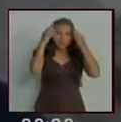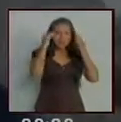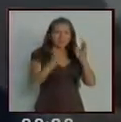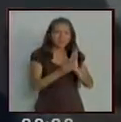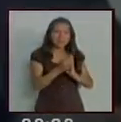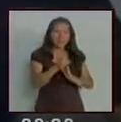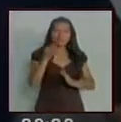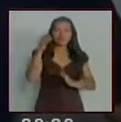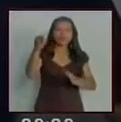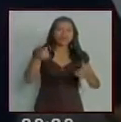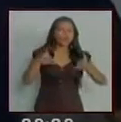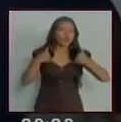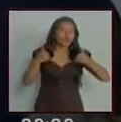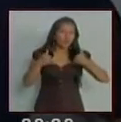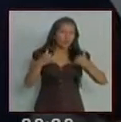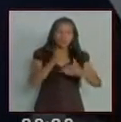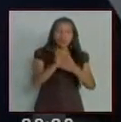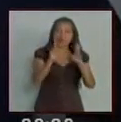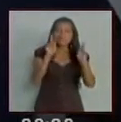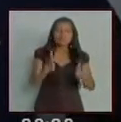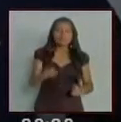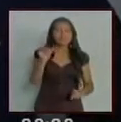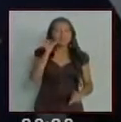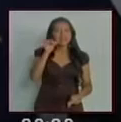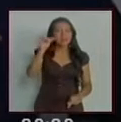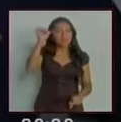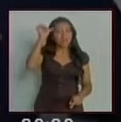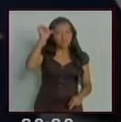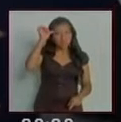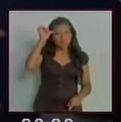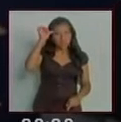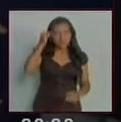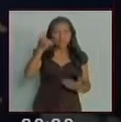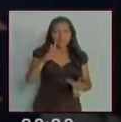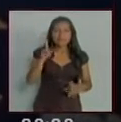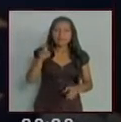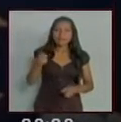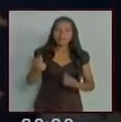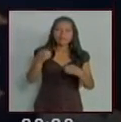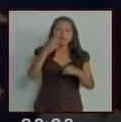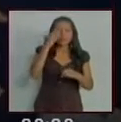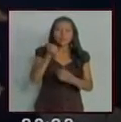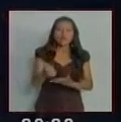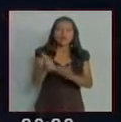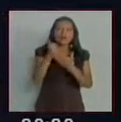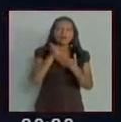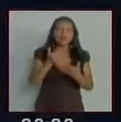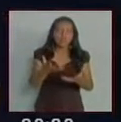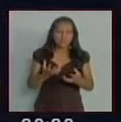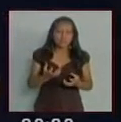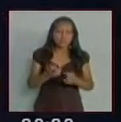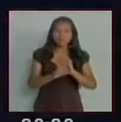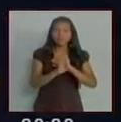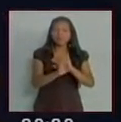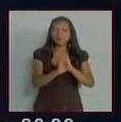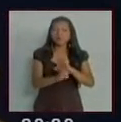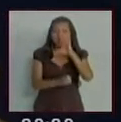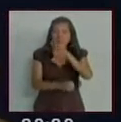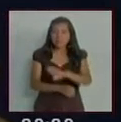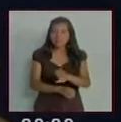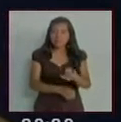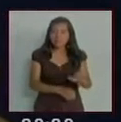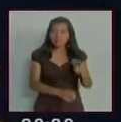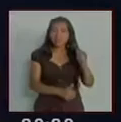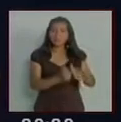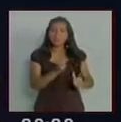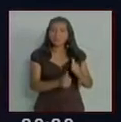o en la adolescencia o en esta persona de la tercera edad, pues está viniendo por ayuda. ¿no? Entonces, si será en un niño que está con